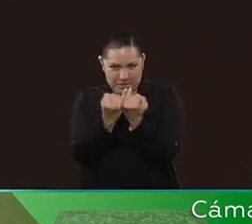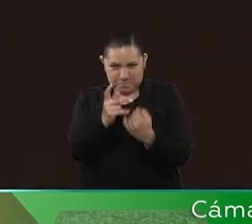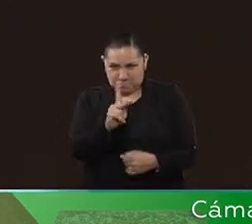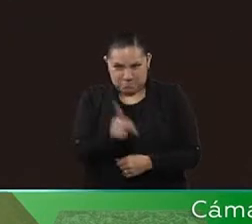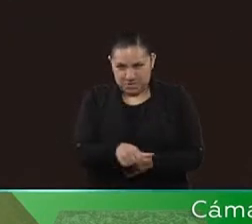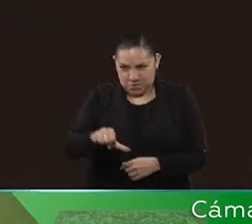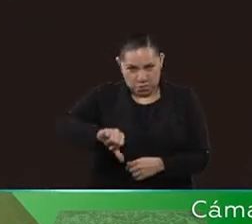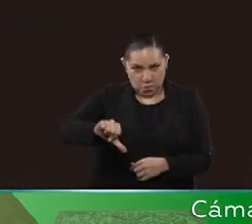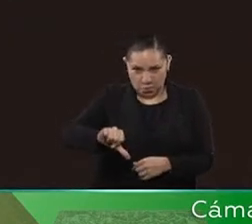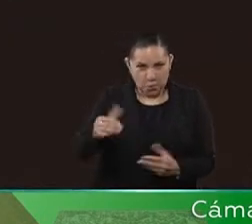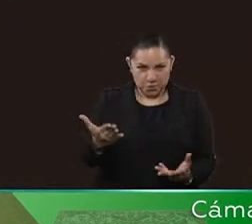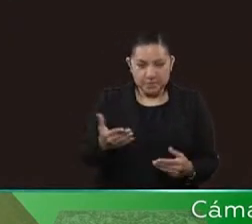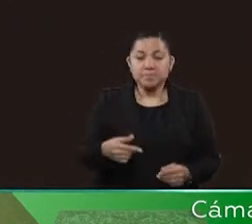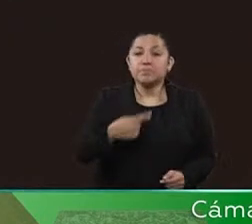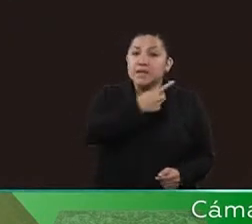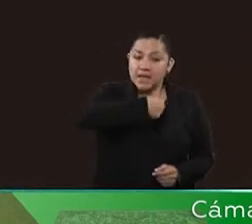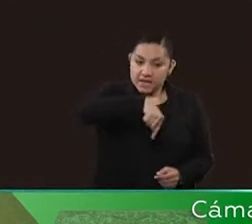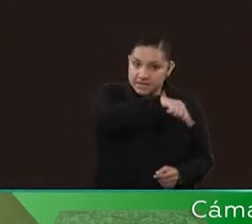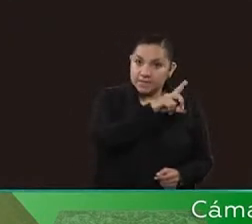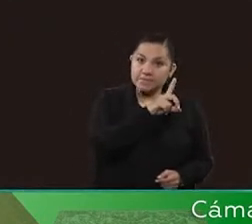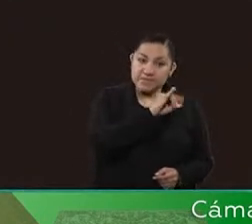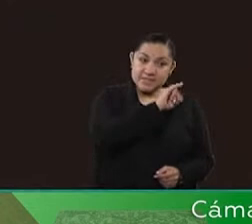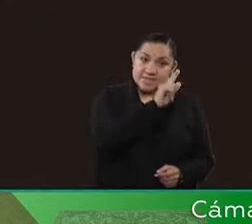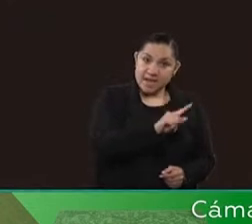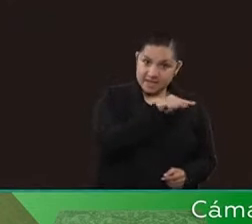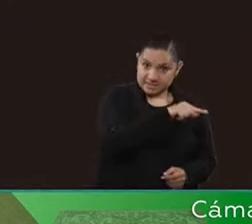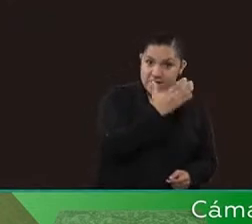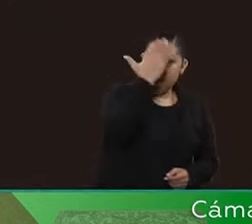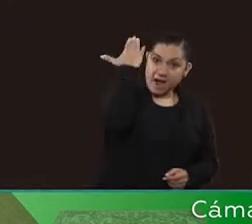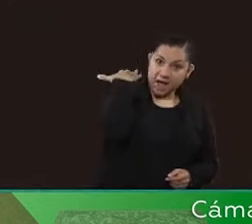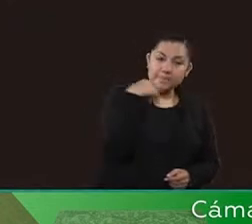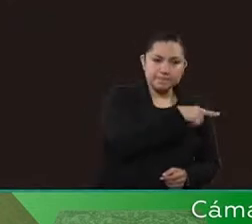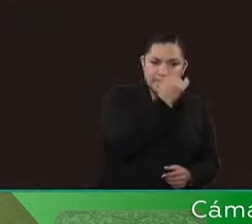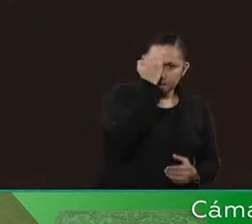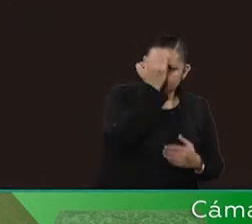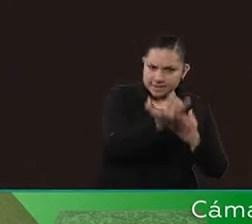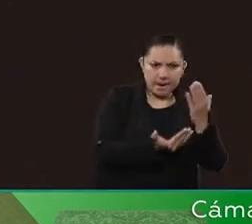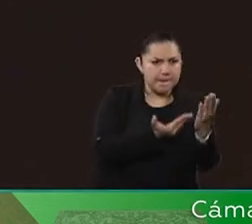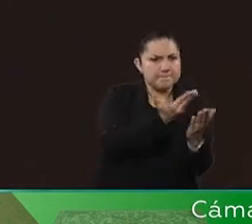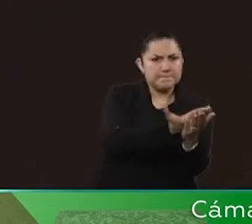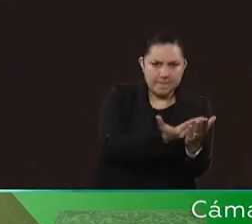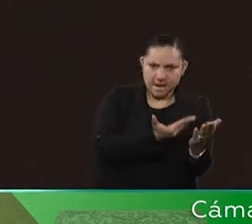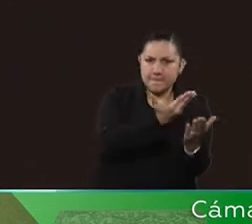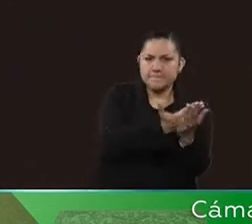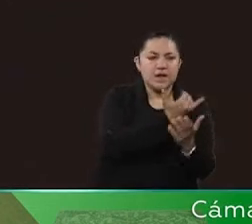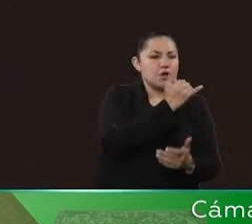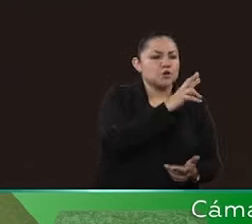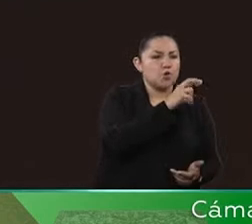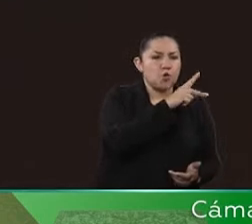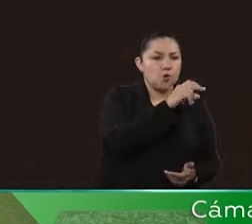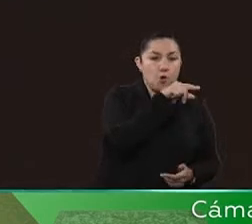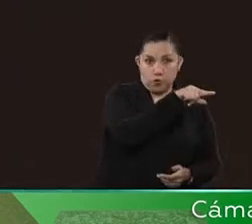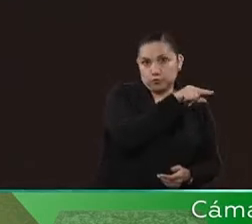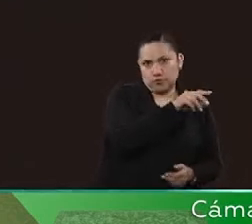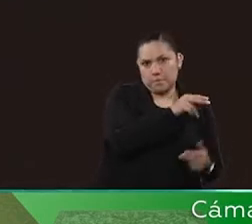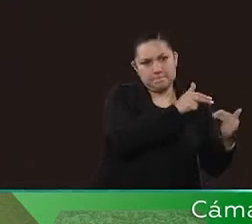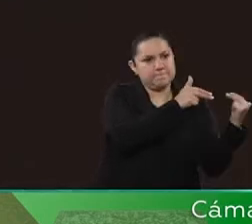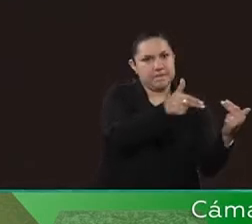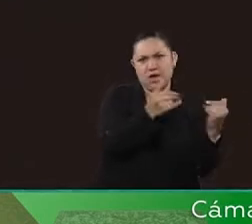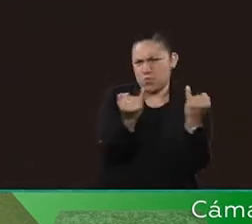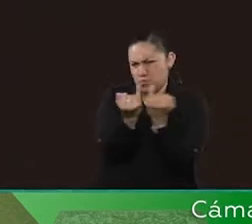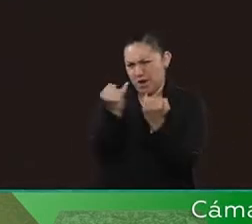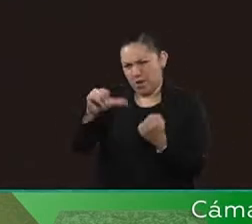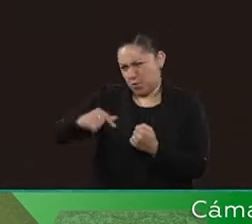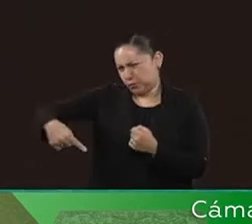reformas propuestas por Díaz, ese hijo de Yodocono, igual que hoy. Desde luego, el porfirismo